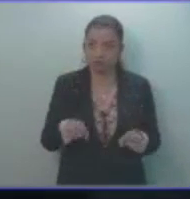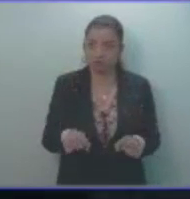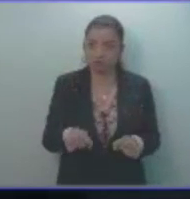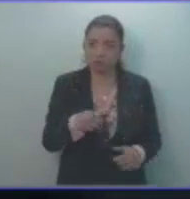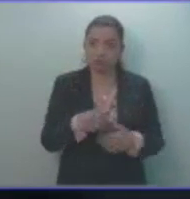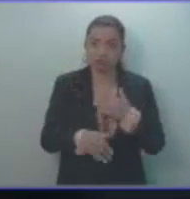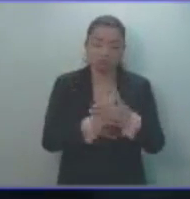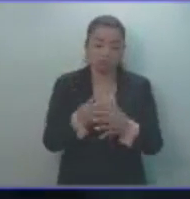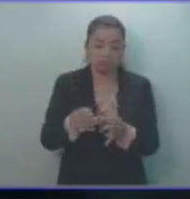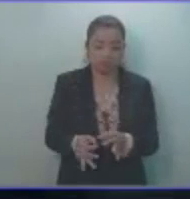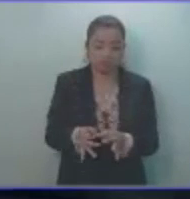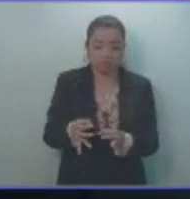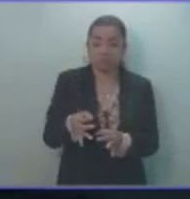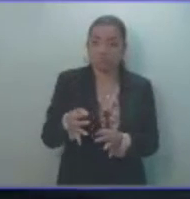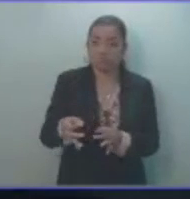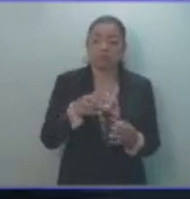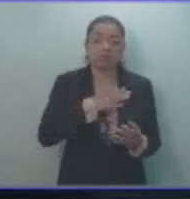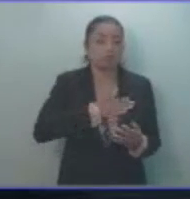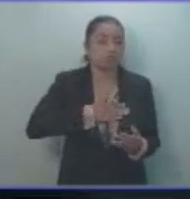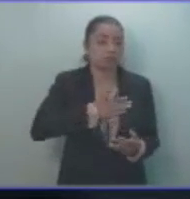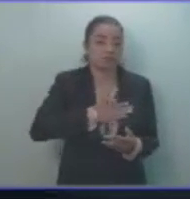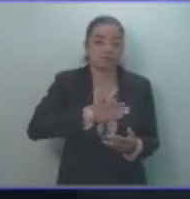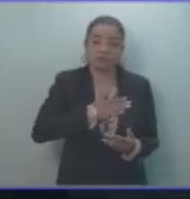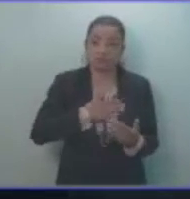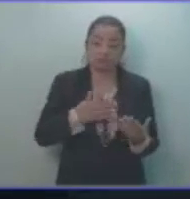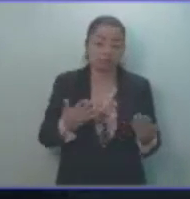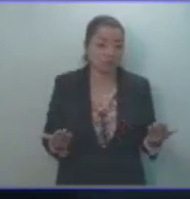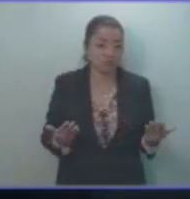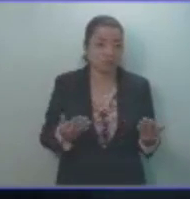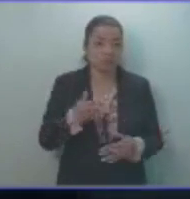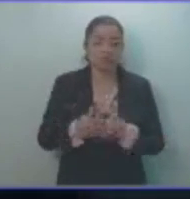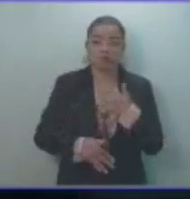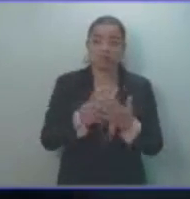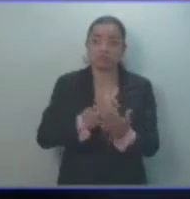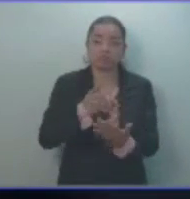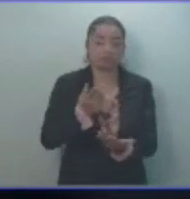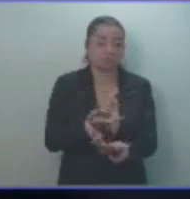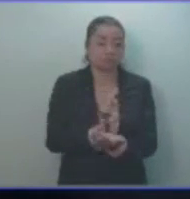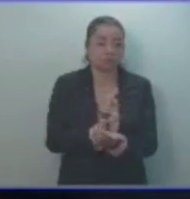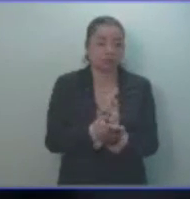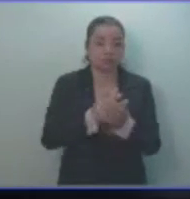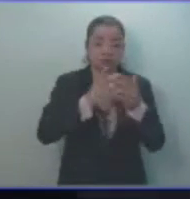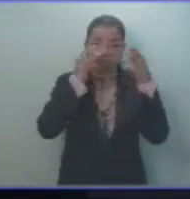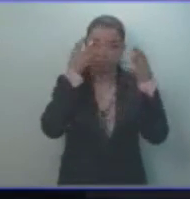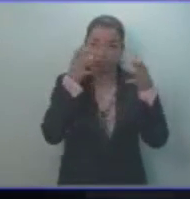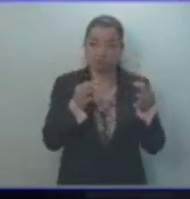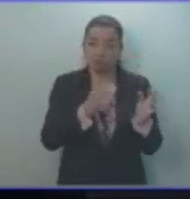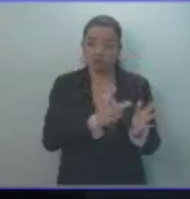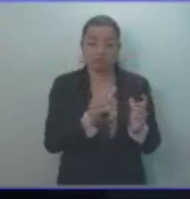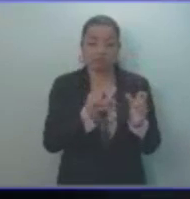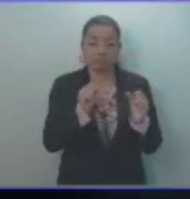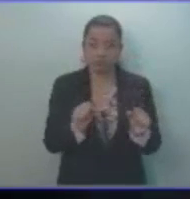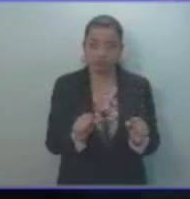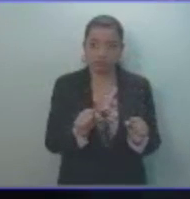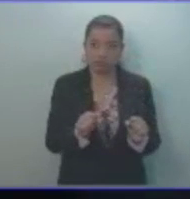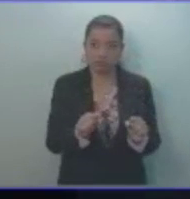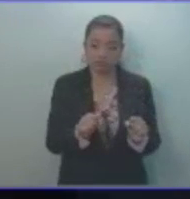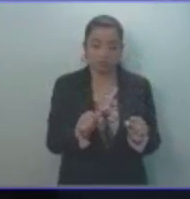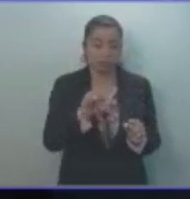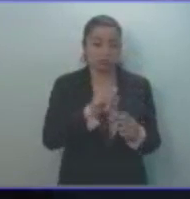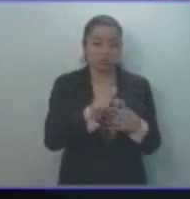o ha retrasado lastimosamente las propuestas de decreto que hemos presentado en la